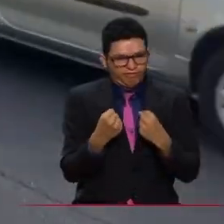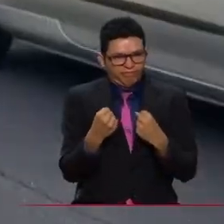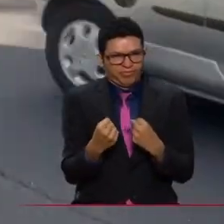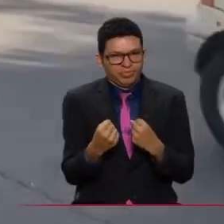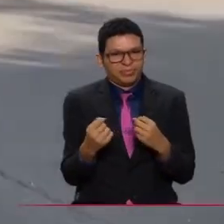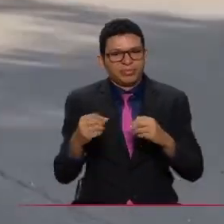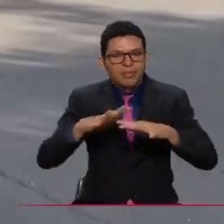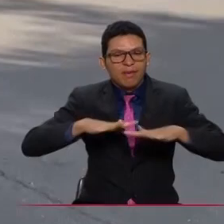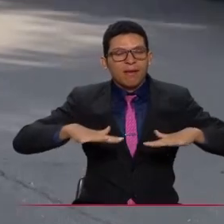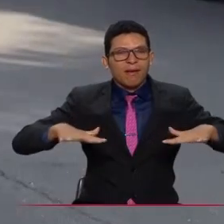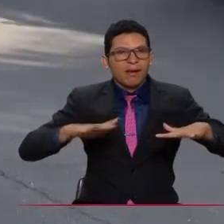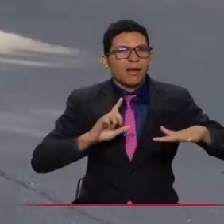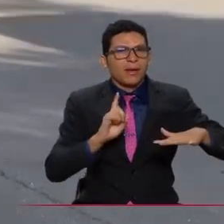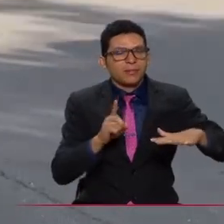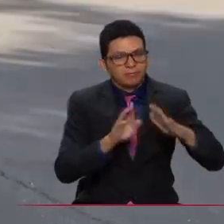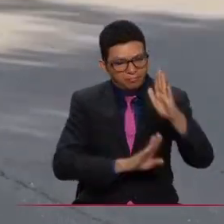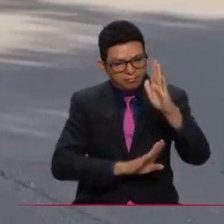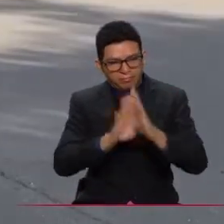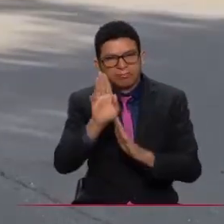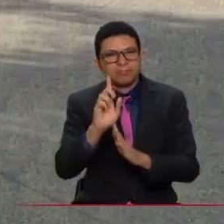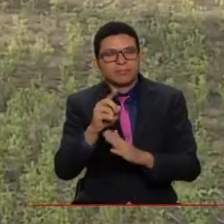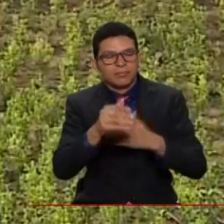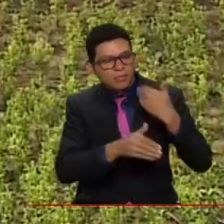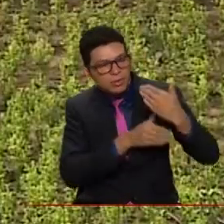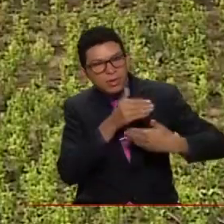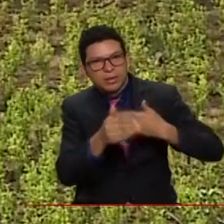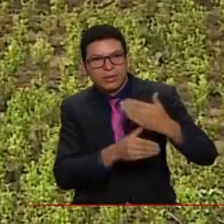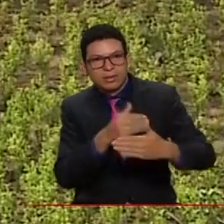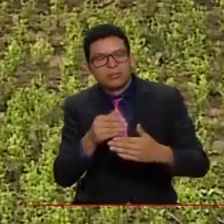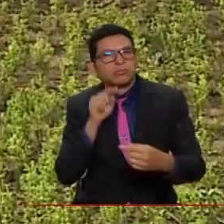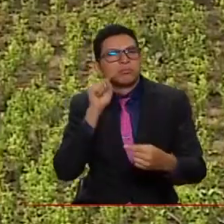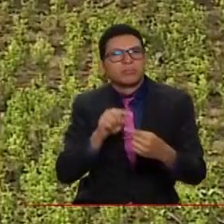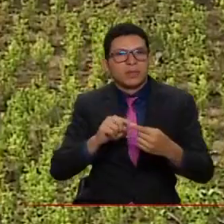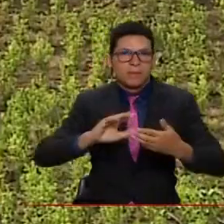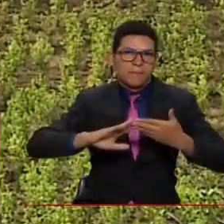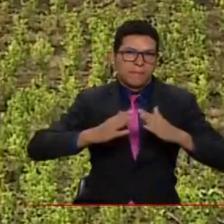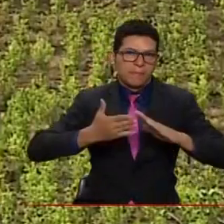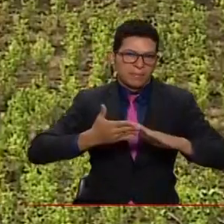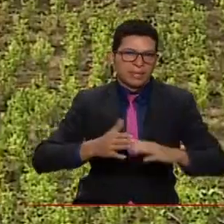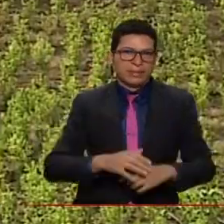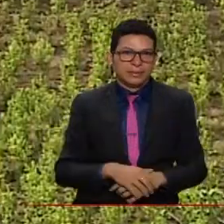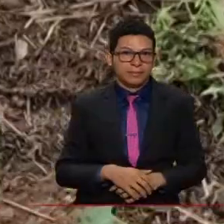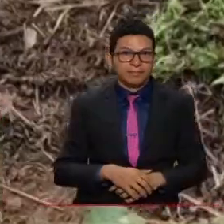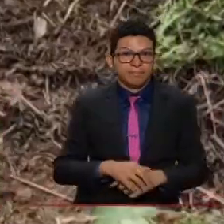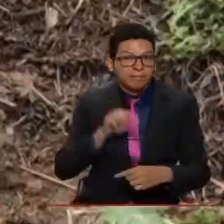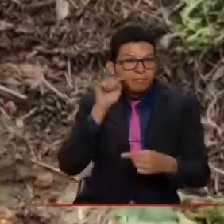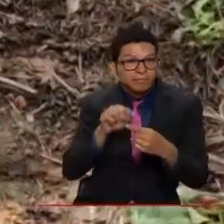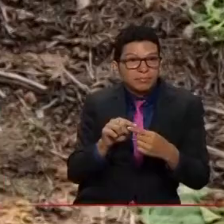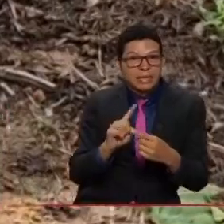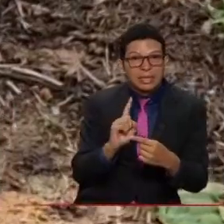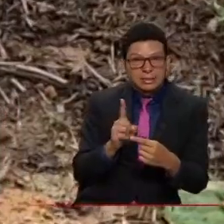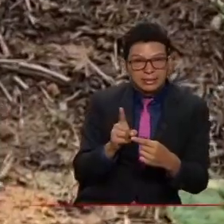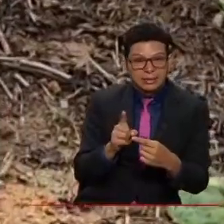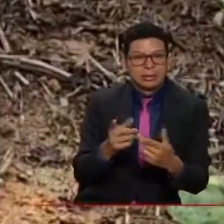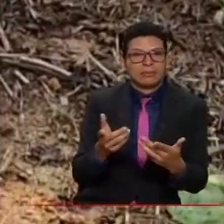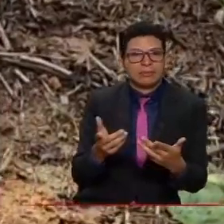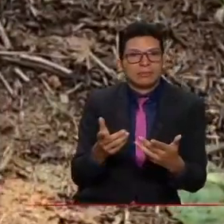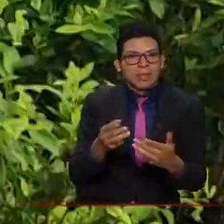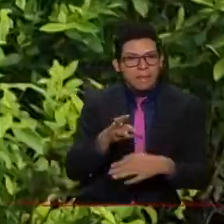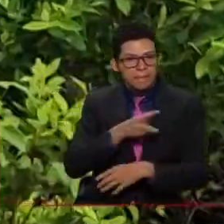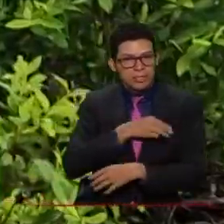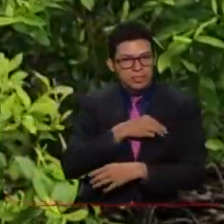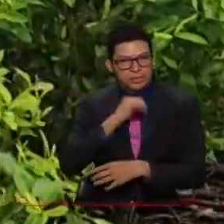los territorios para avanzar en un proceso hacia la paz, pero que el objetivo de esta y su